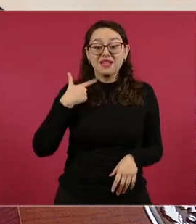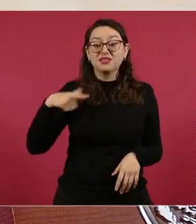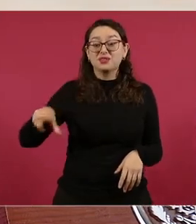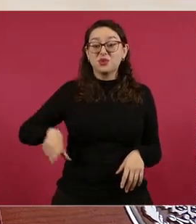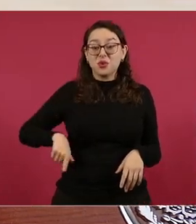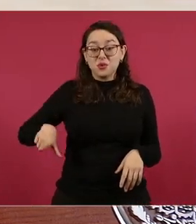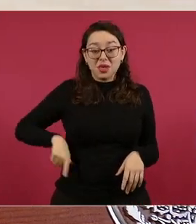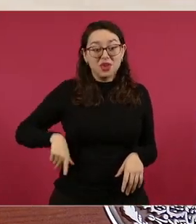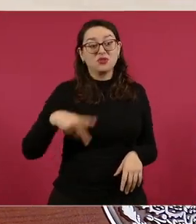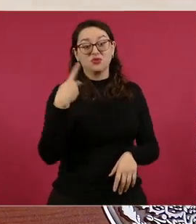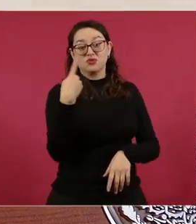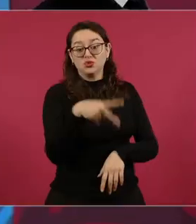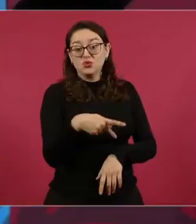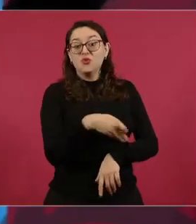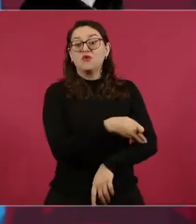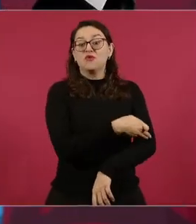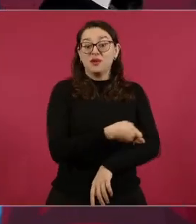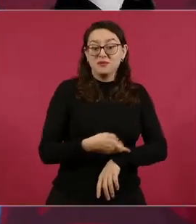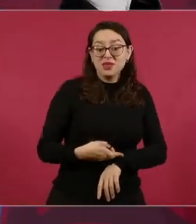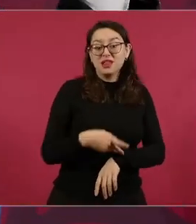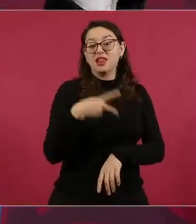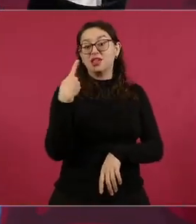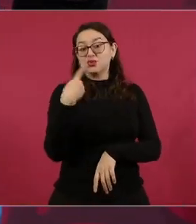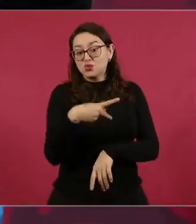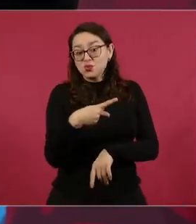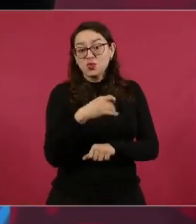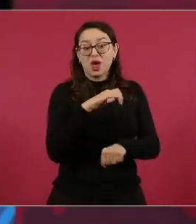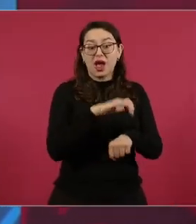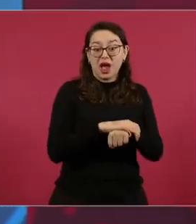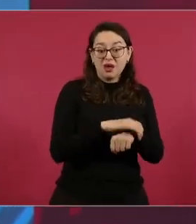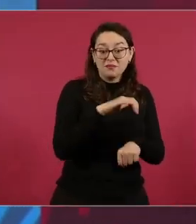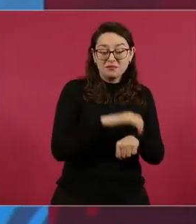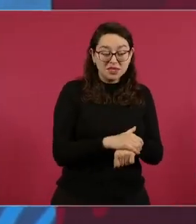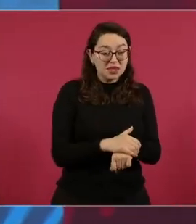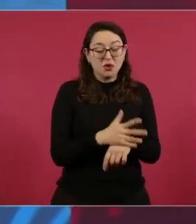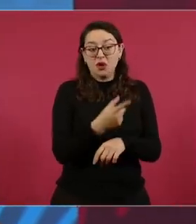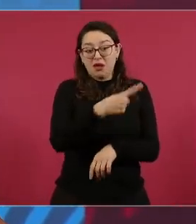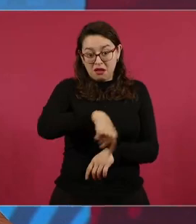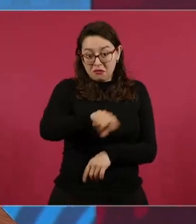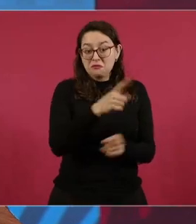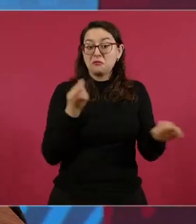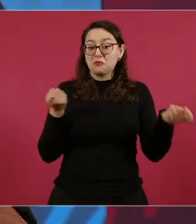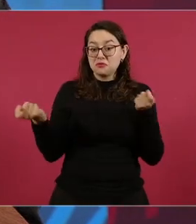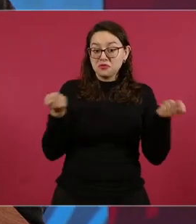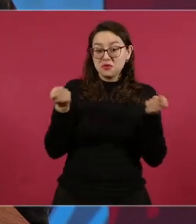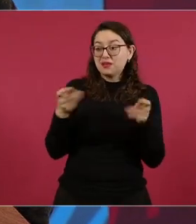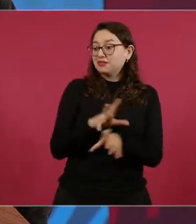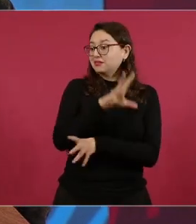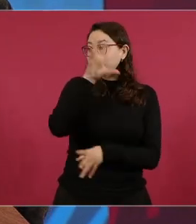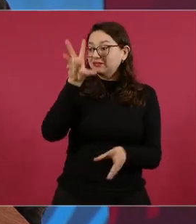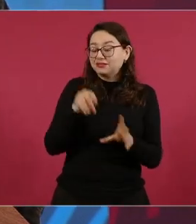o los amigos cercanos a los gobernantes.